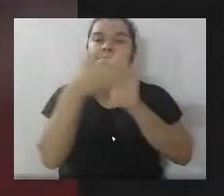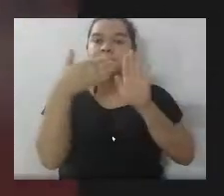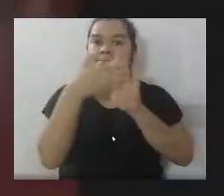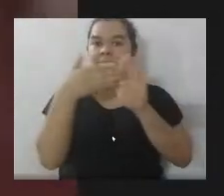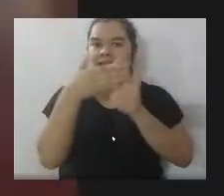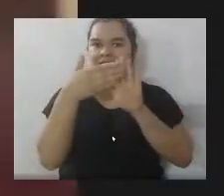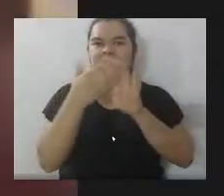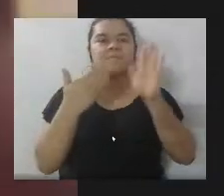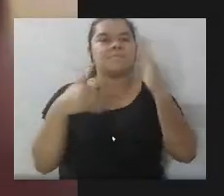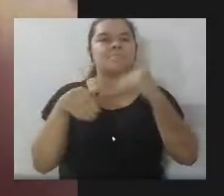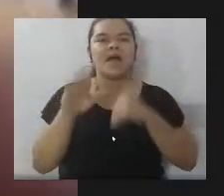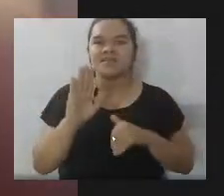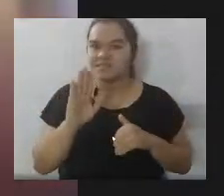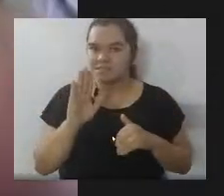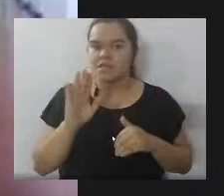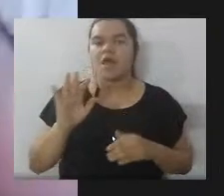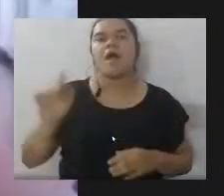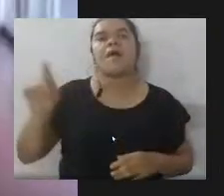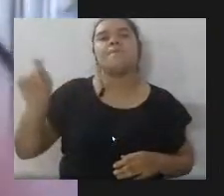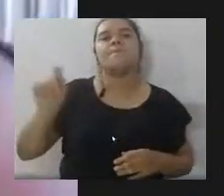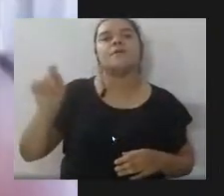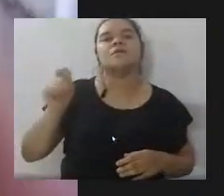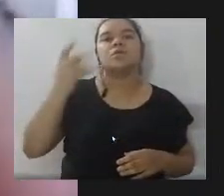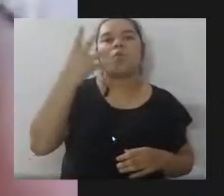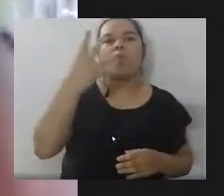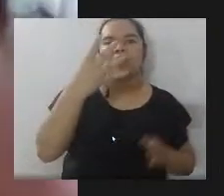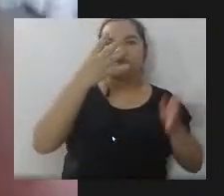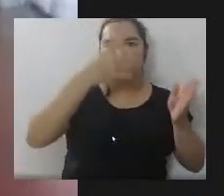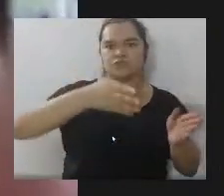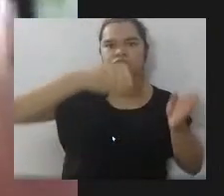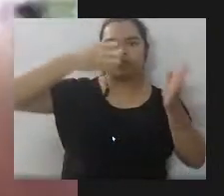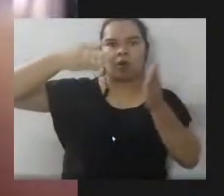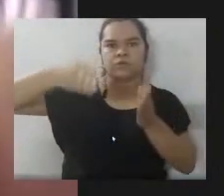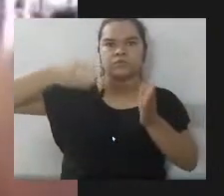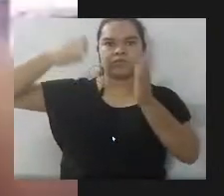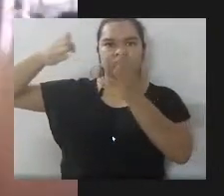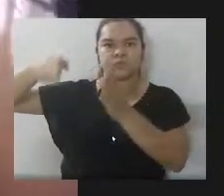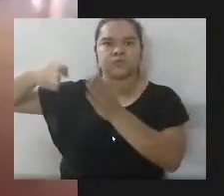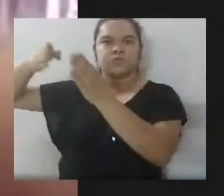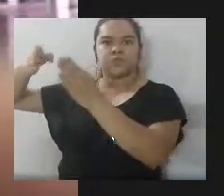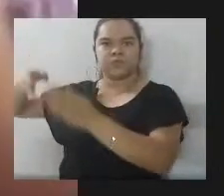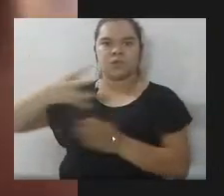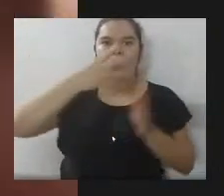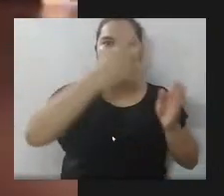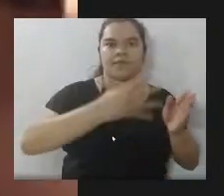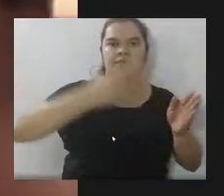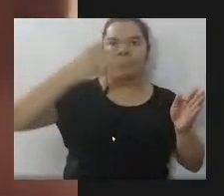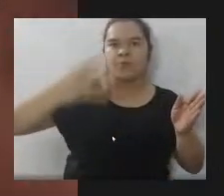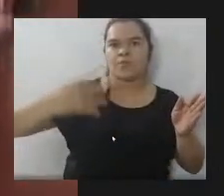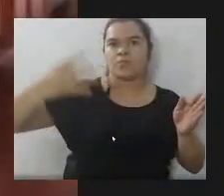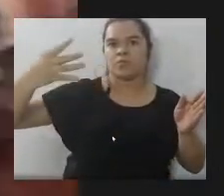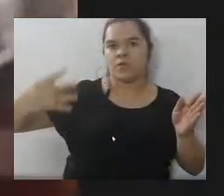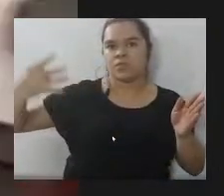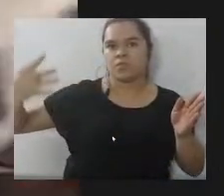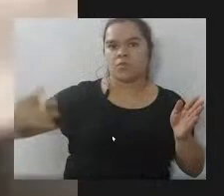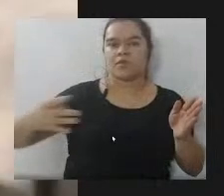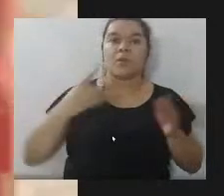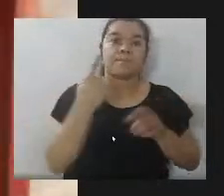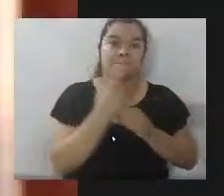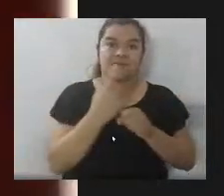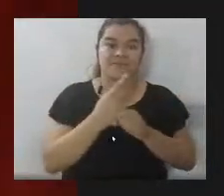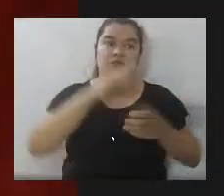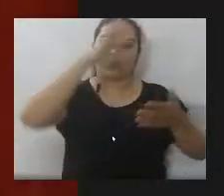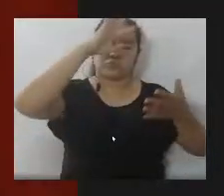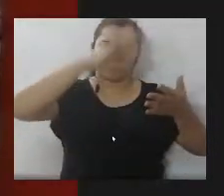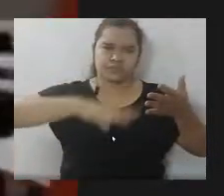cursan en forma cuatrimestral, la mayoría, es decir, generalmente se divide en tres partes, una parte teórica, una